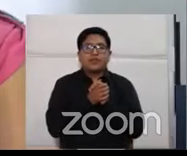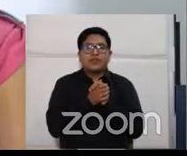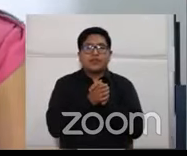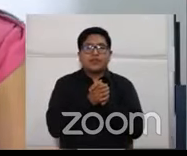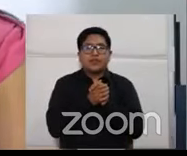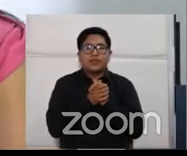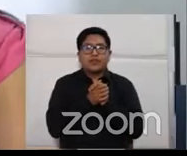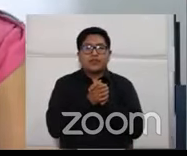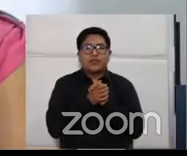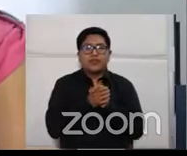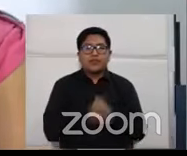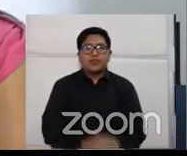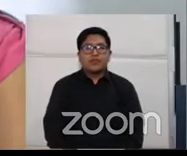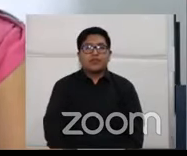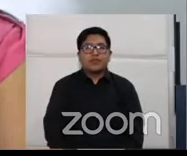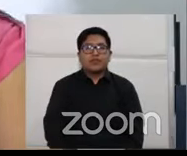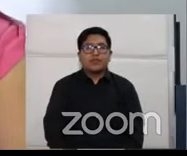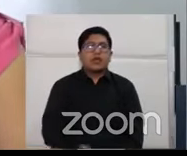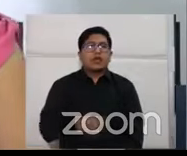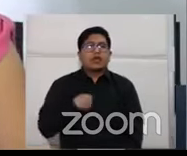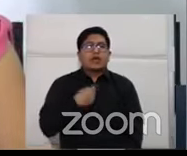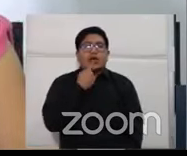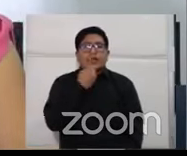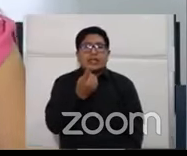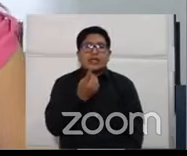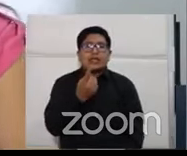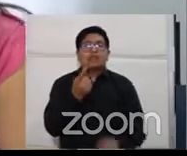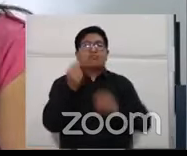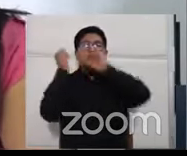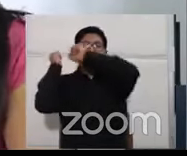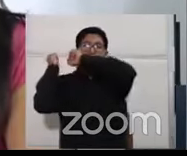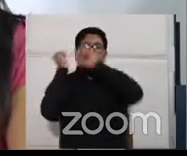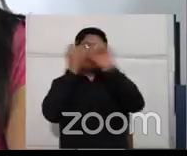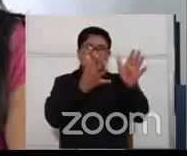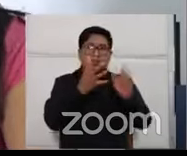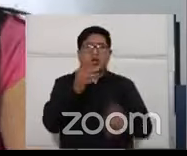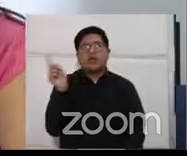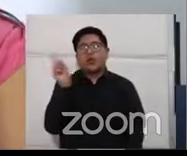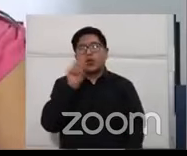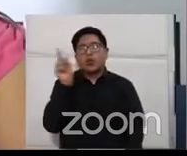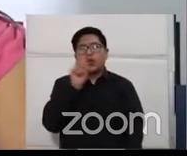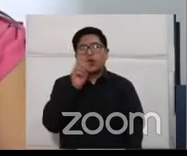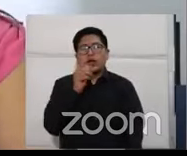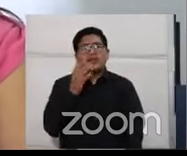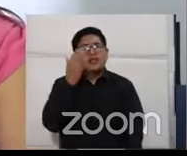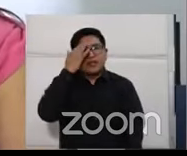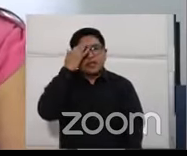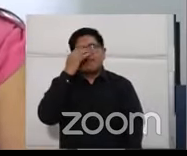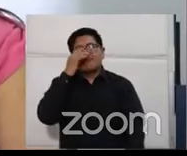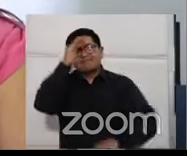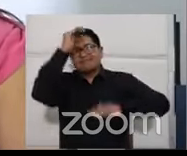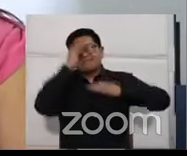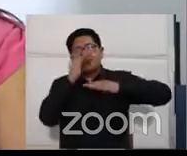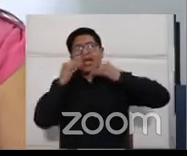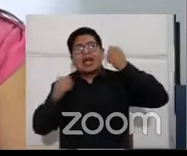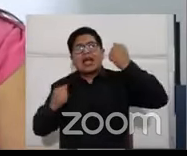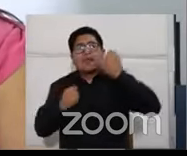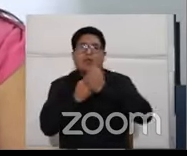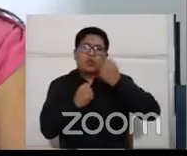ante él no voy a decir abandono pero si la disminución del apoyo de varias